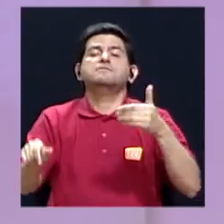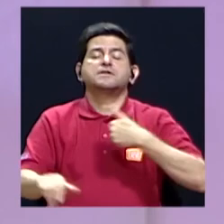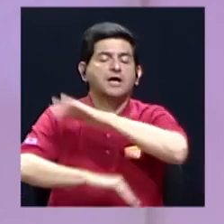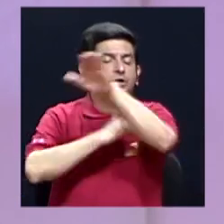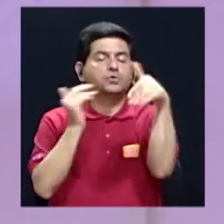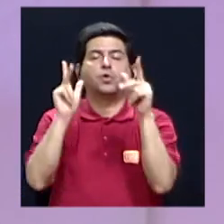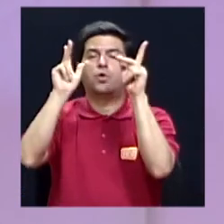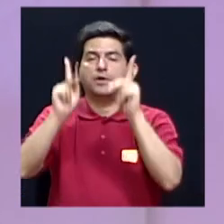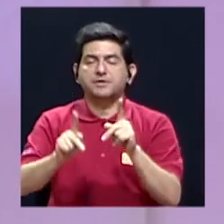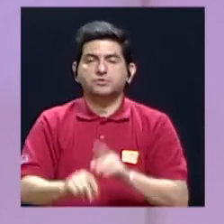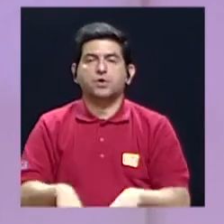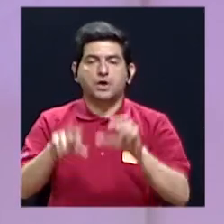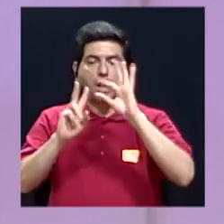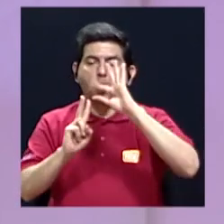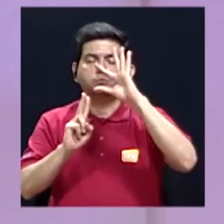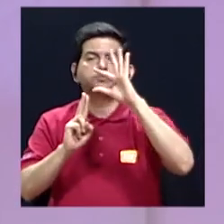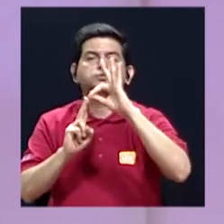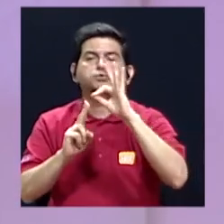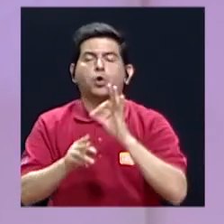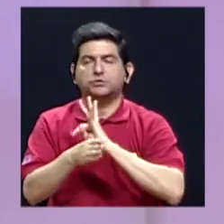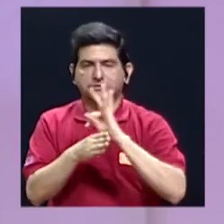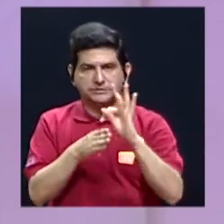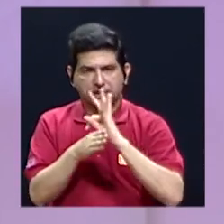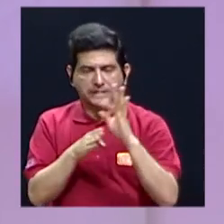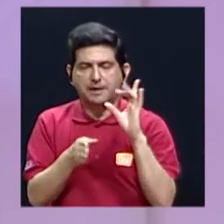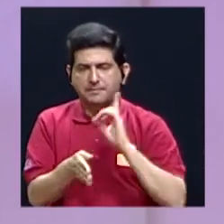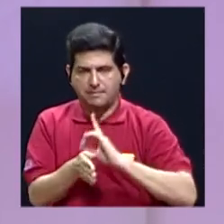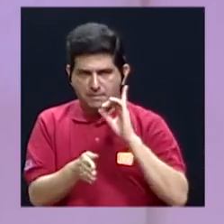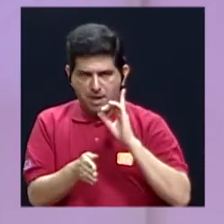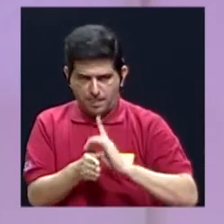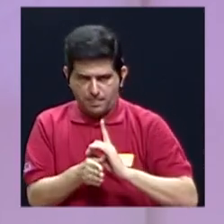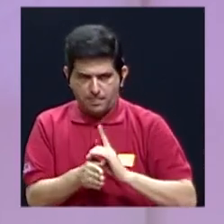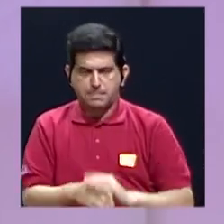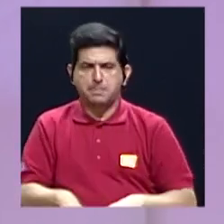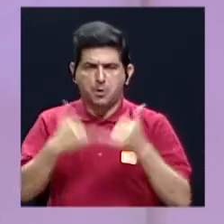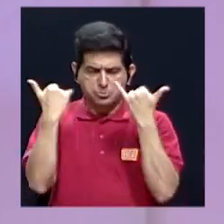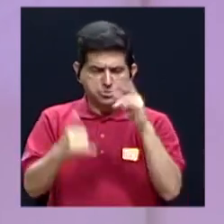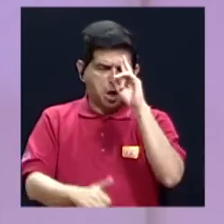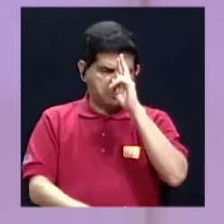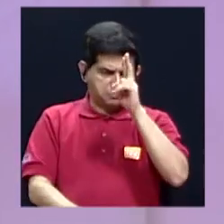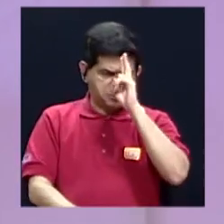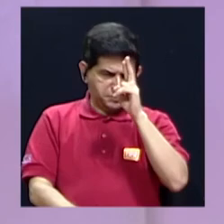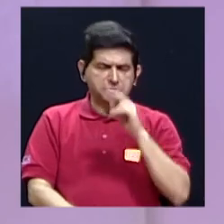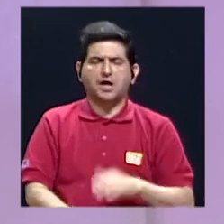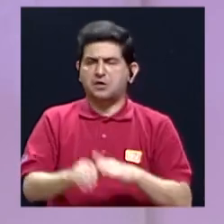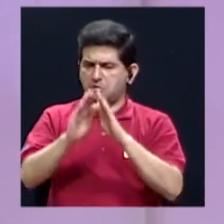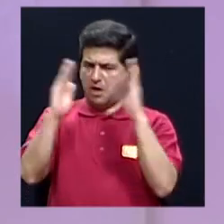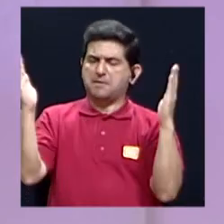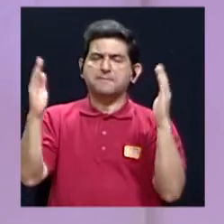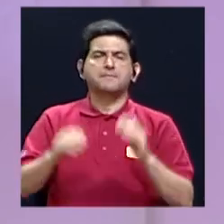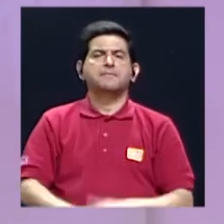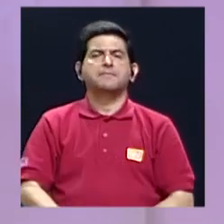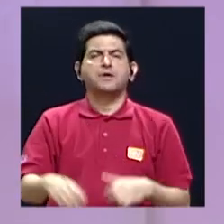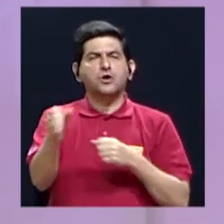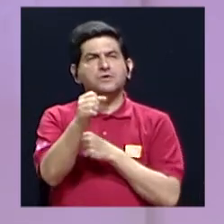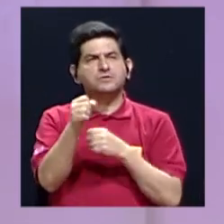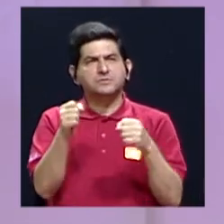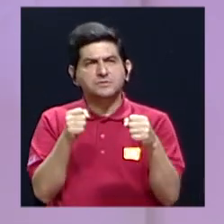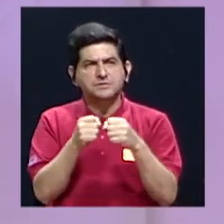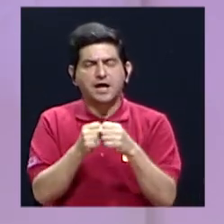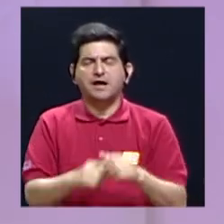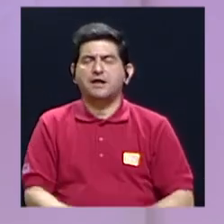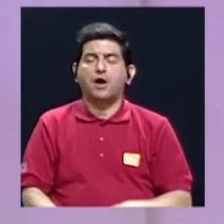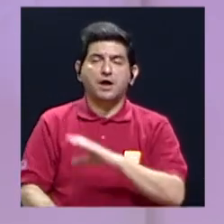tenemos todas las personas de optar por un tratamiento médico ampliamente reconocido. O sea, la